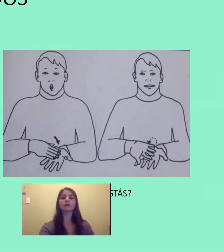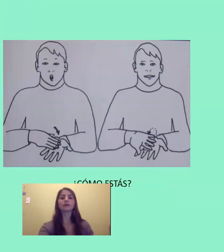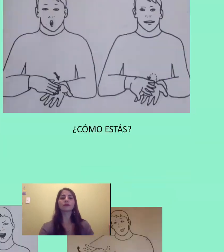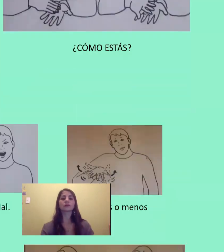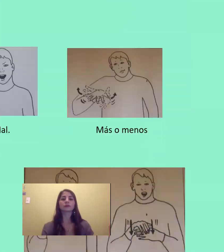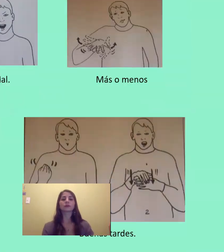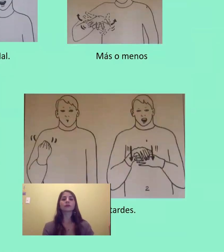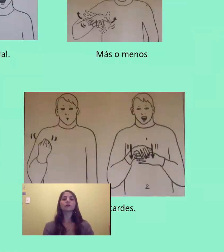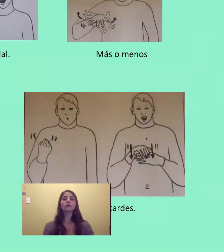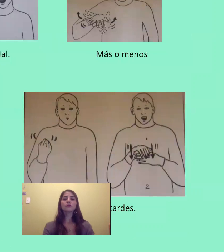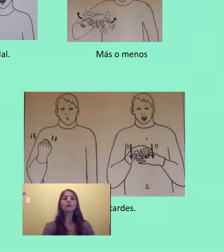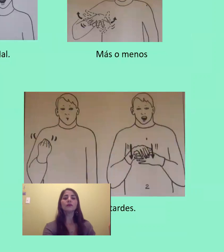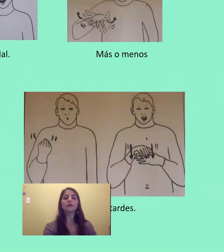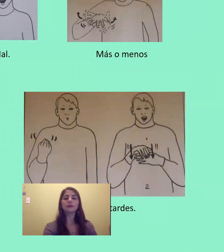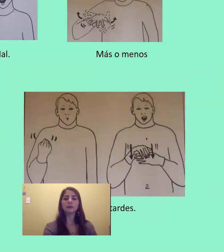mano.